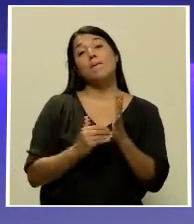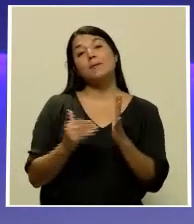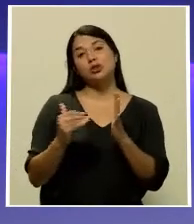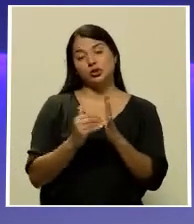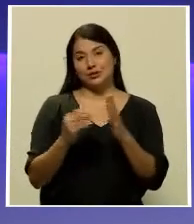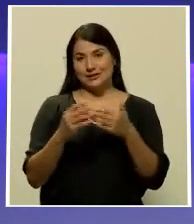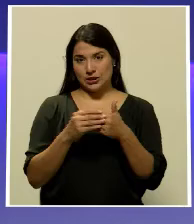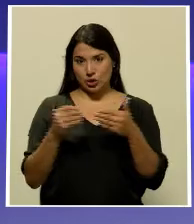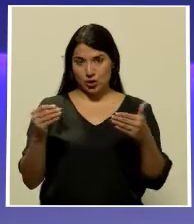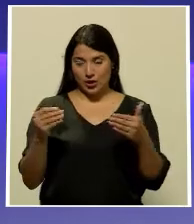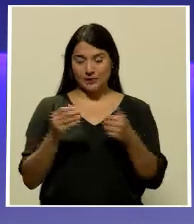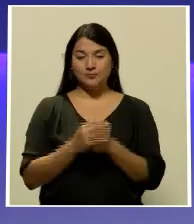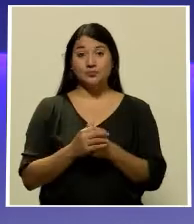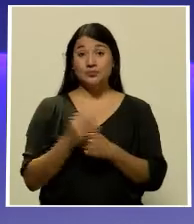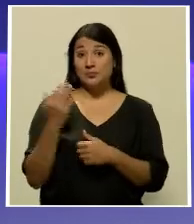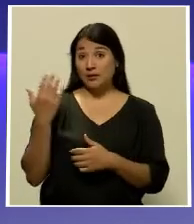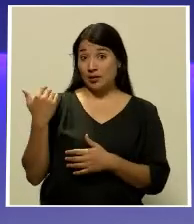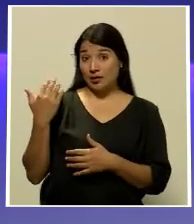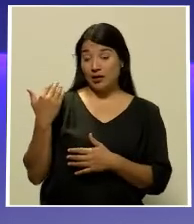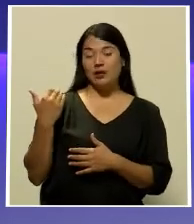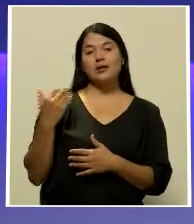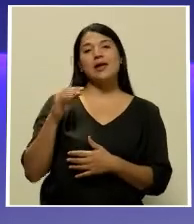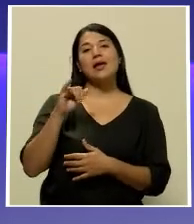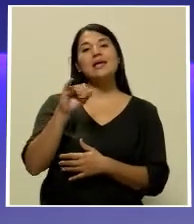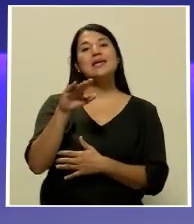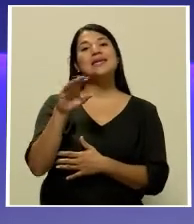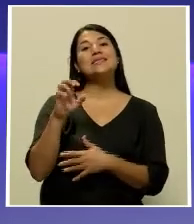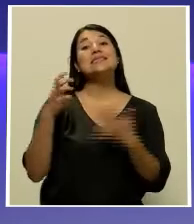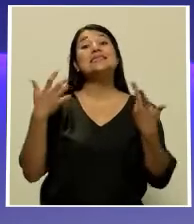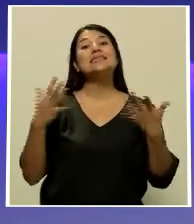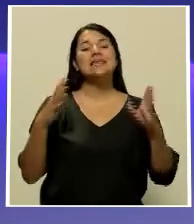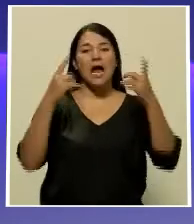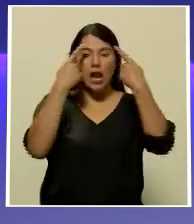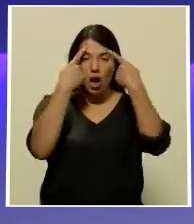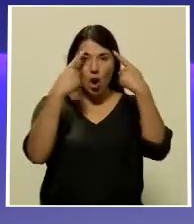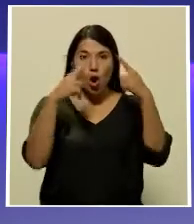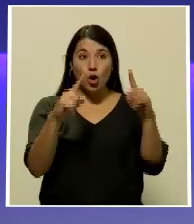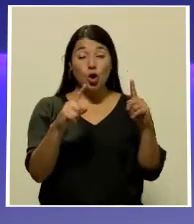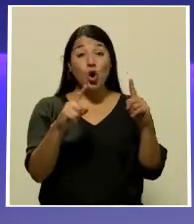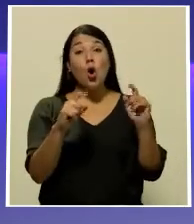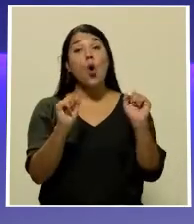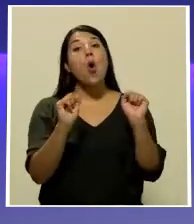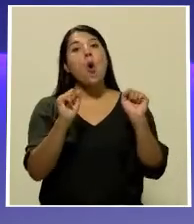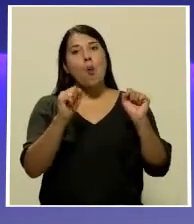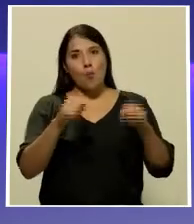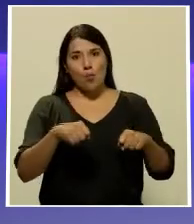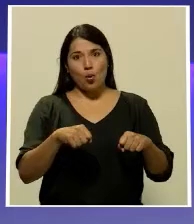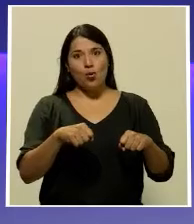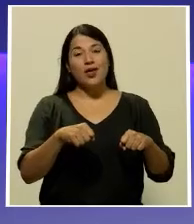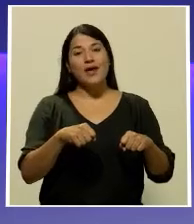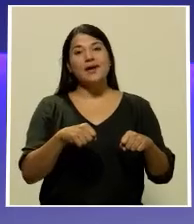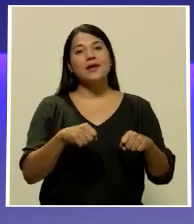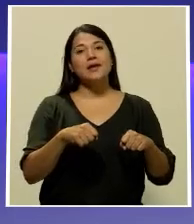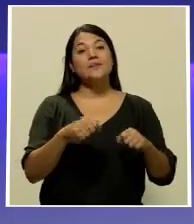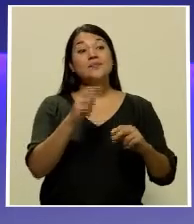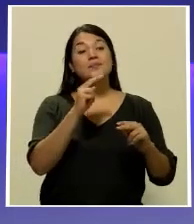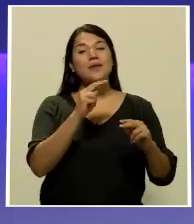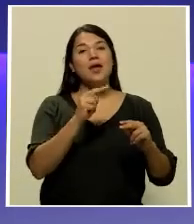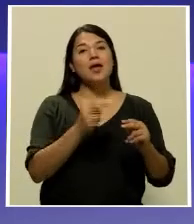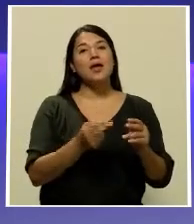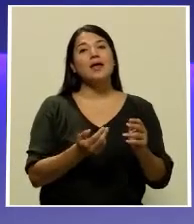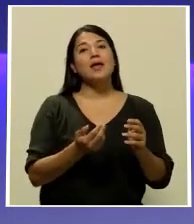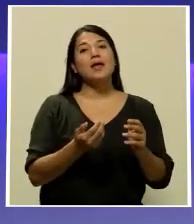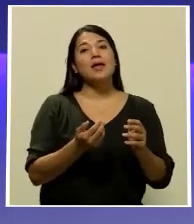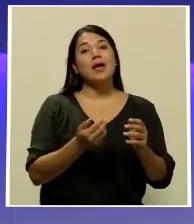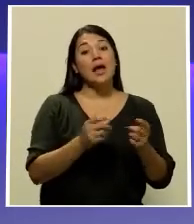millones de dólares. Recientemente, el ICE logró refinanciar parte de esa deuda en dólares y